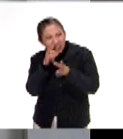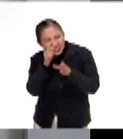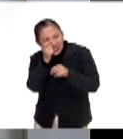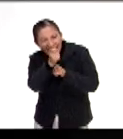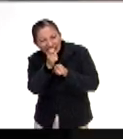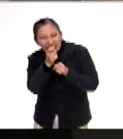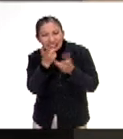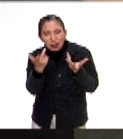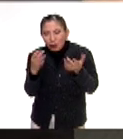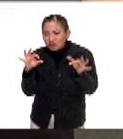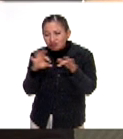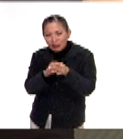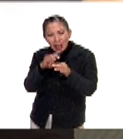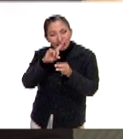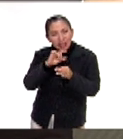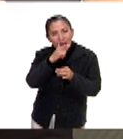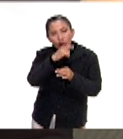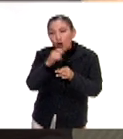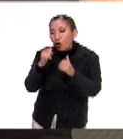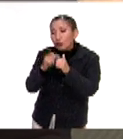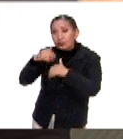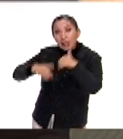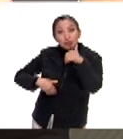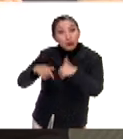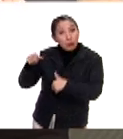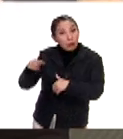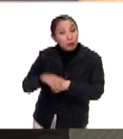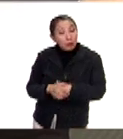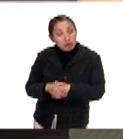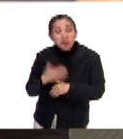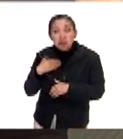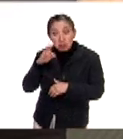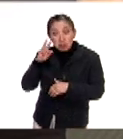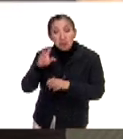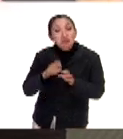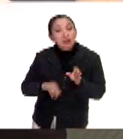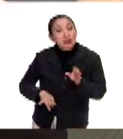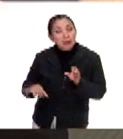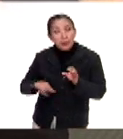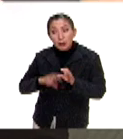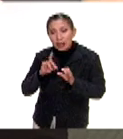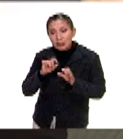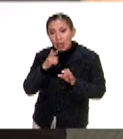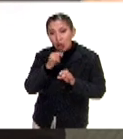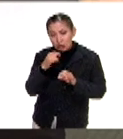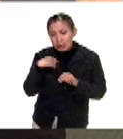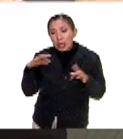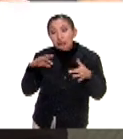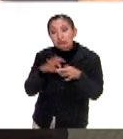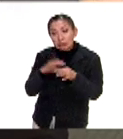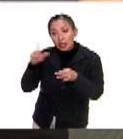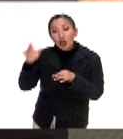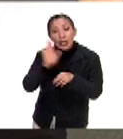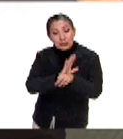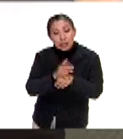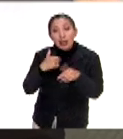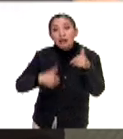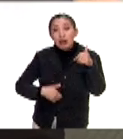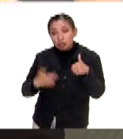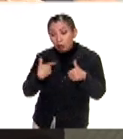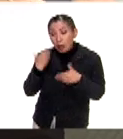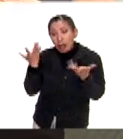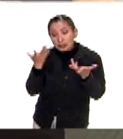esta conexión de Diego Rivera con el teatro. Y creo que es muy interesante, porque Diego Rivera sí se relaciona con el cine y el